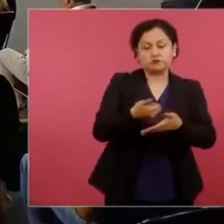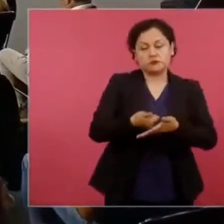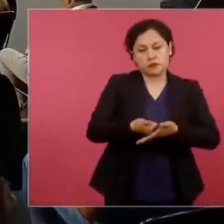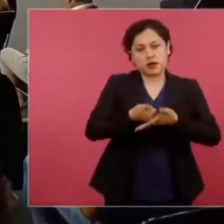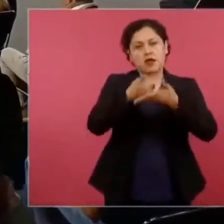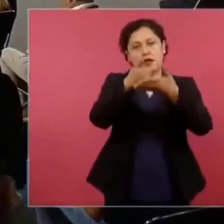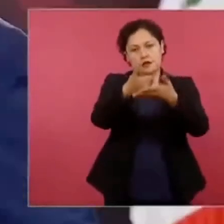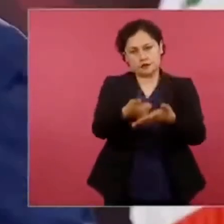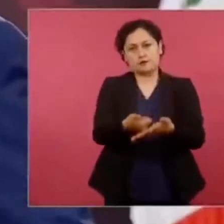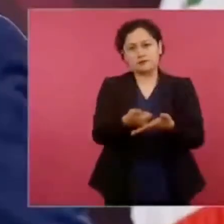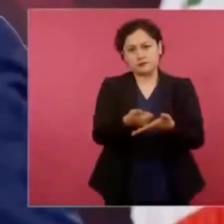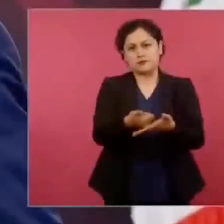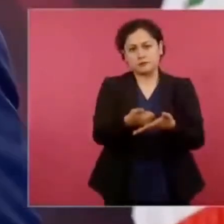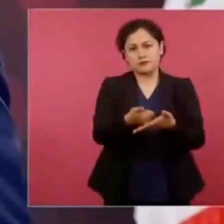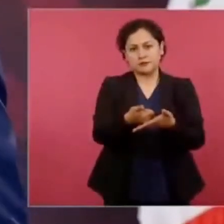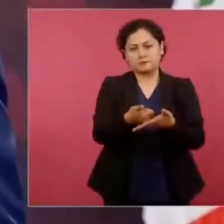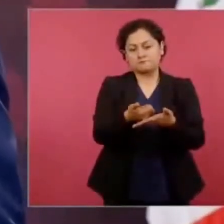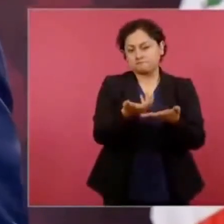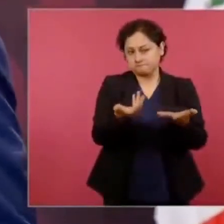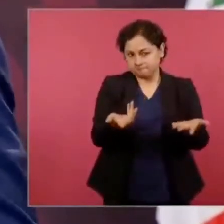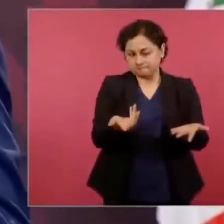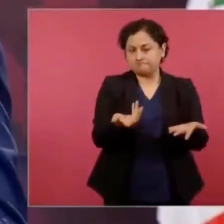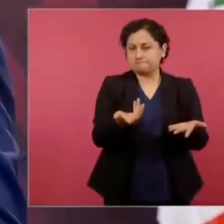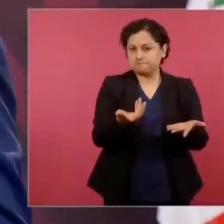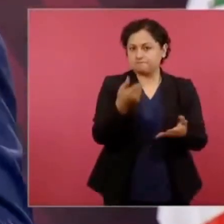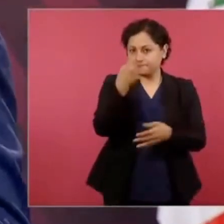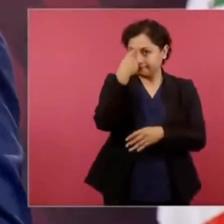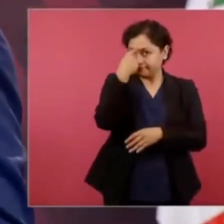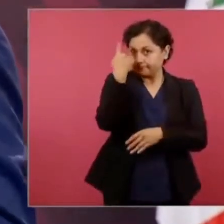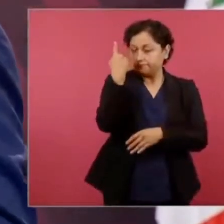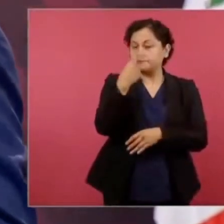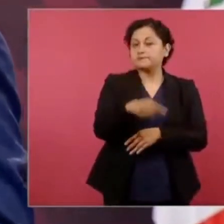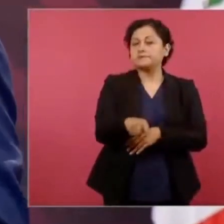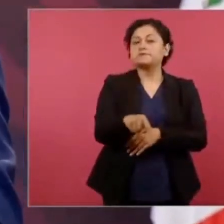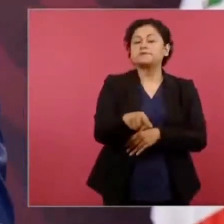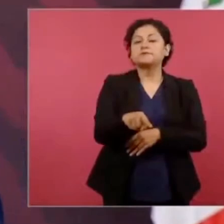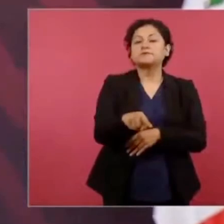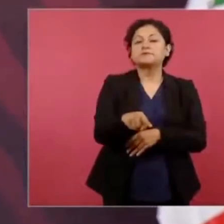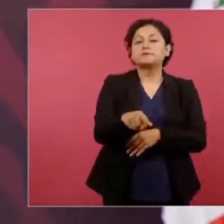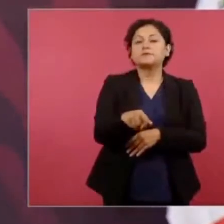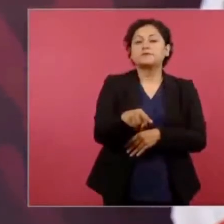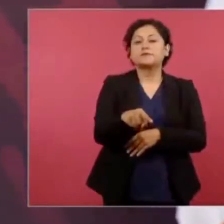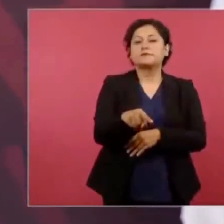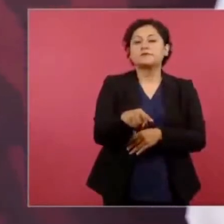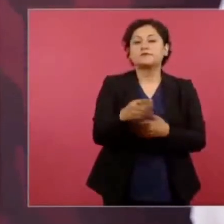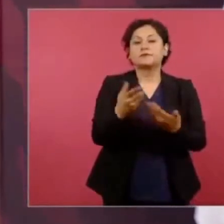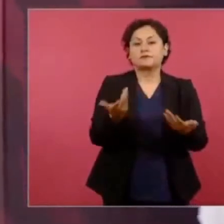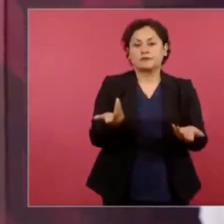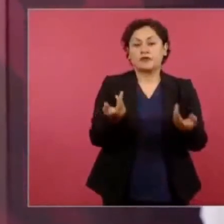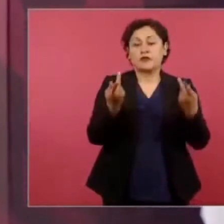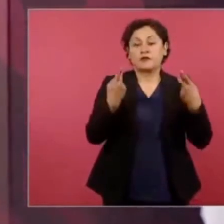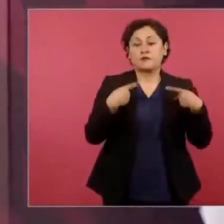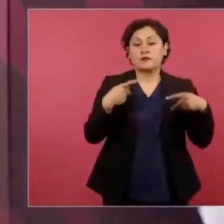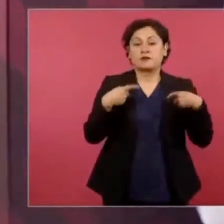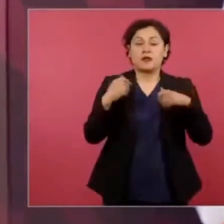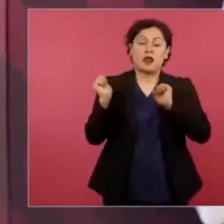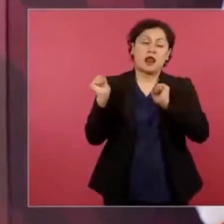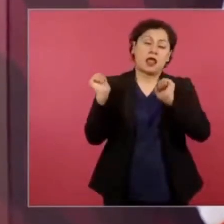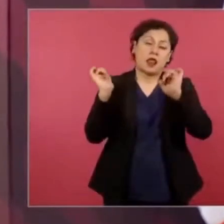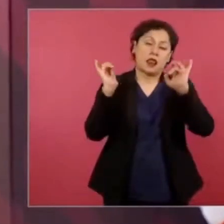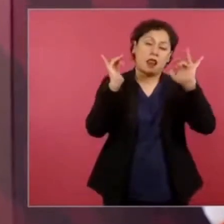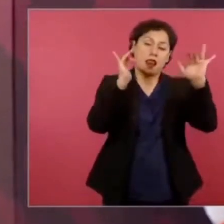están ayudando para que no desborde